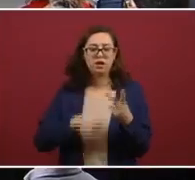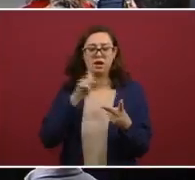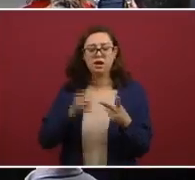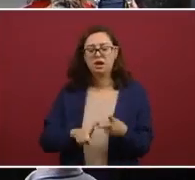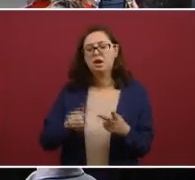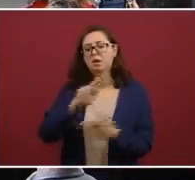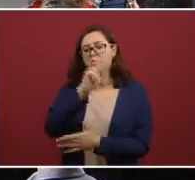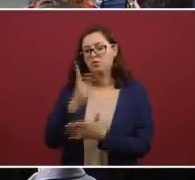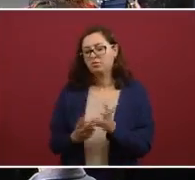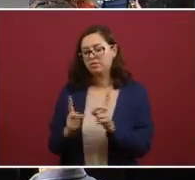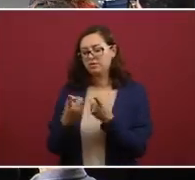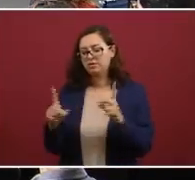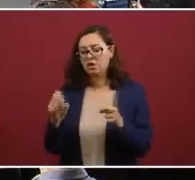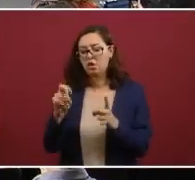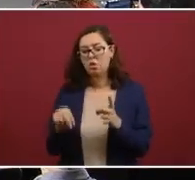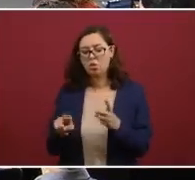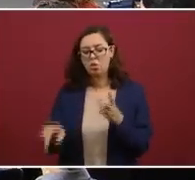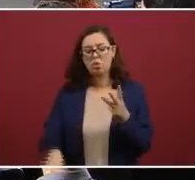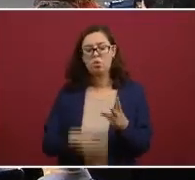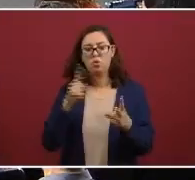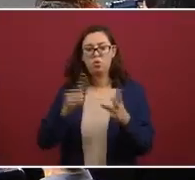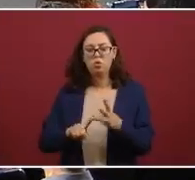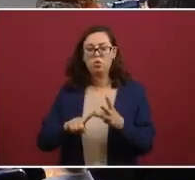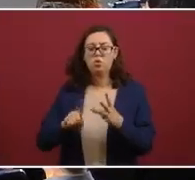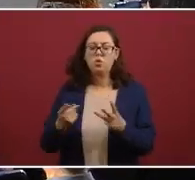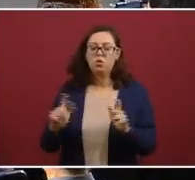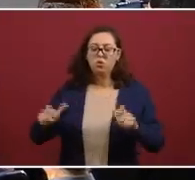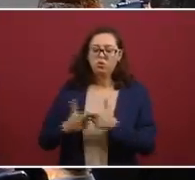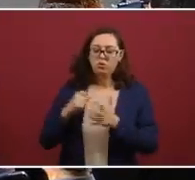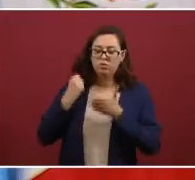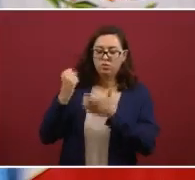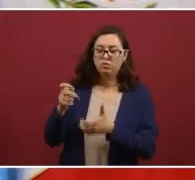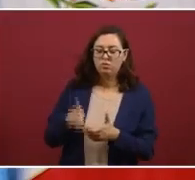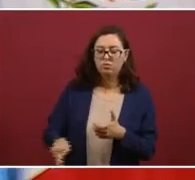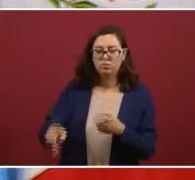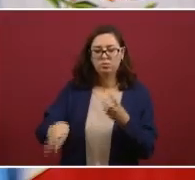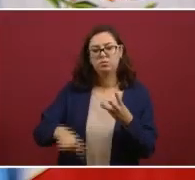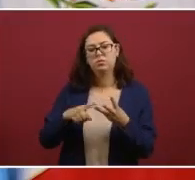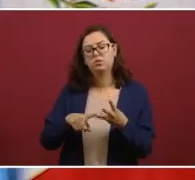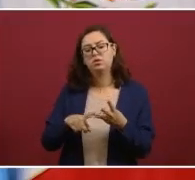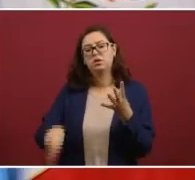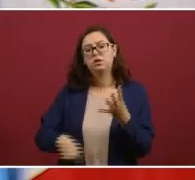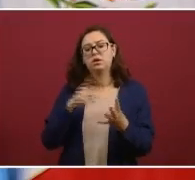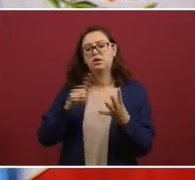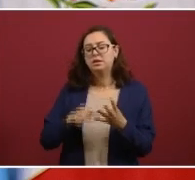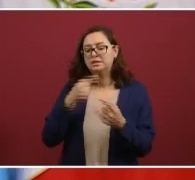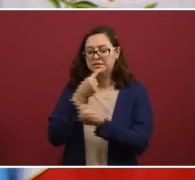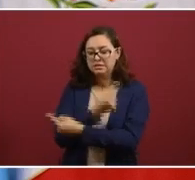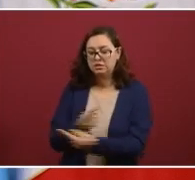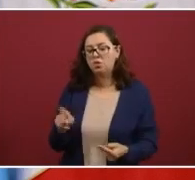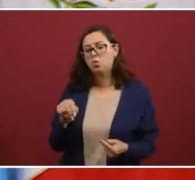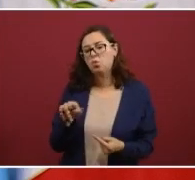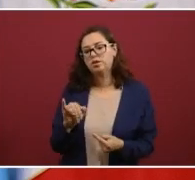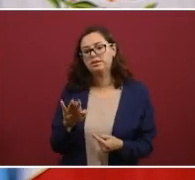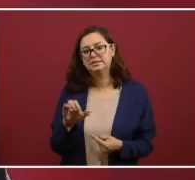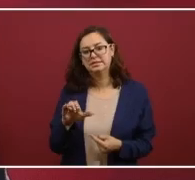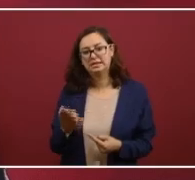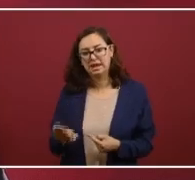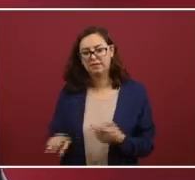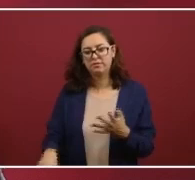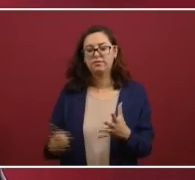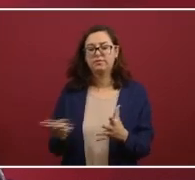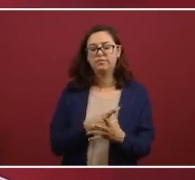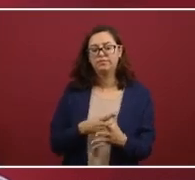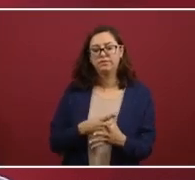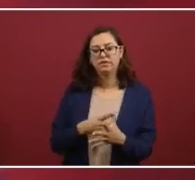para el Desarrollo, el Fondo de Población de las Naciones Unidas, el Fondo de Naciones Unidas para la Infancia, el Alto